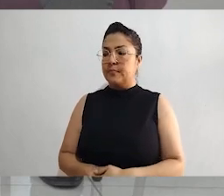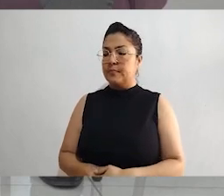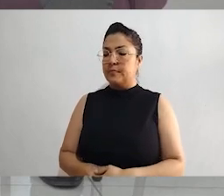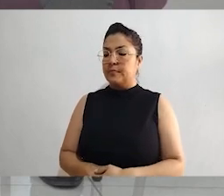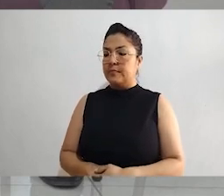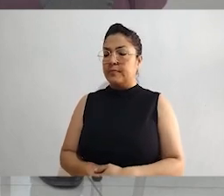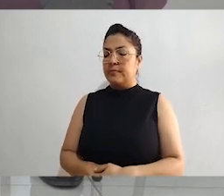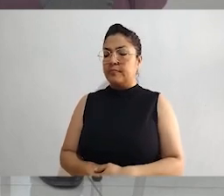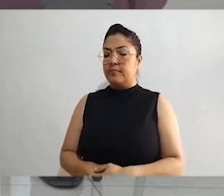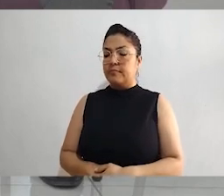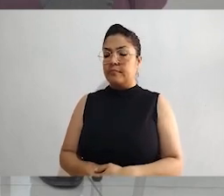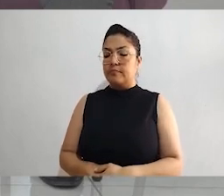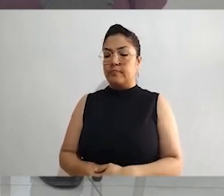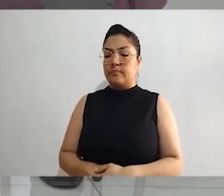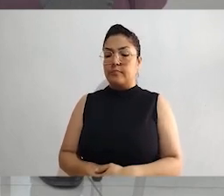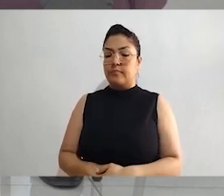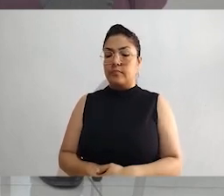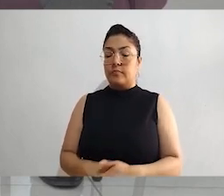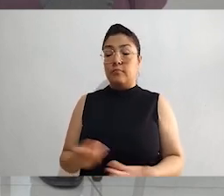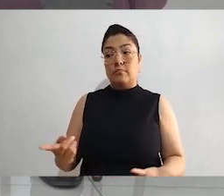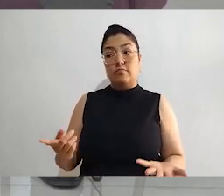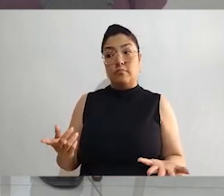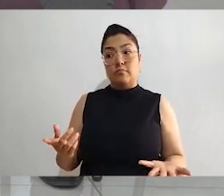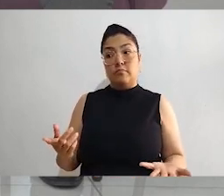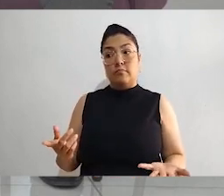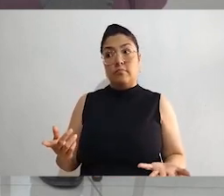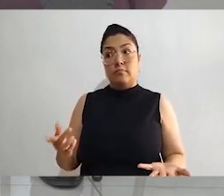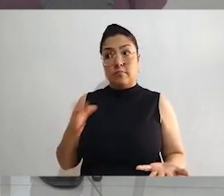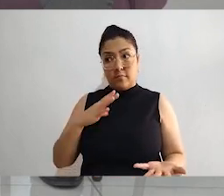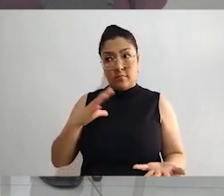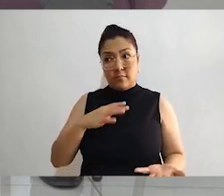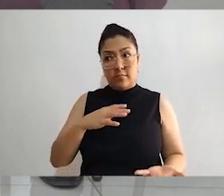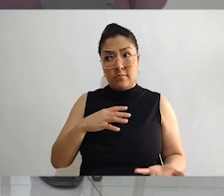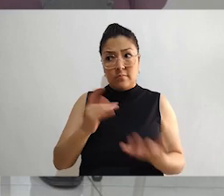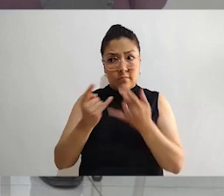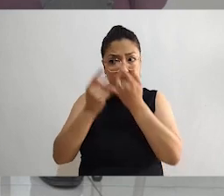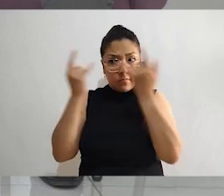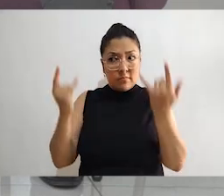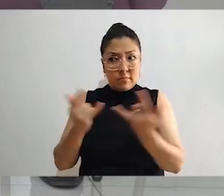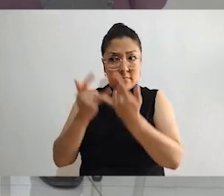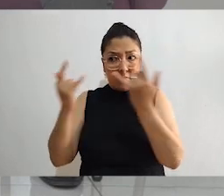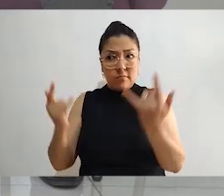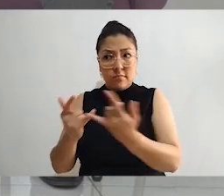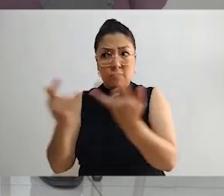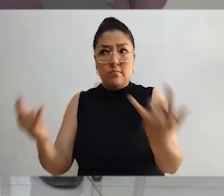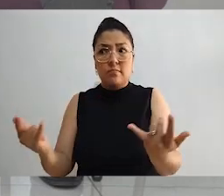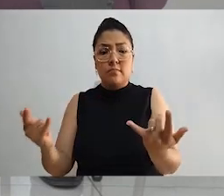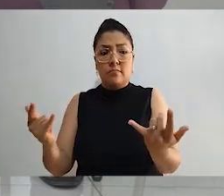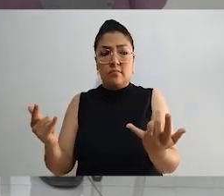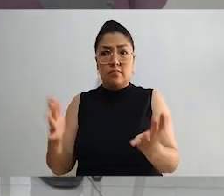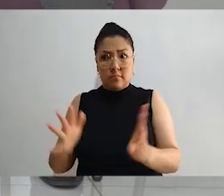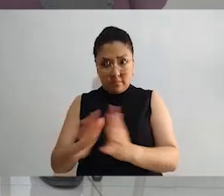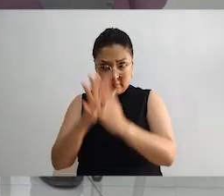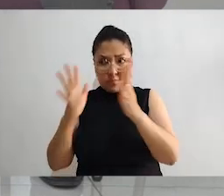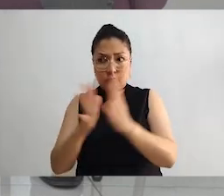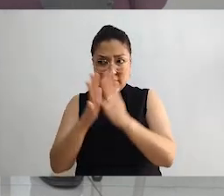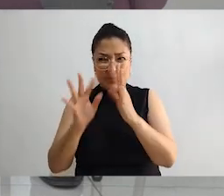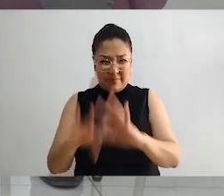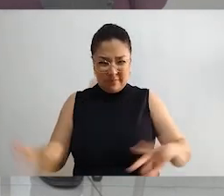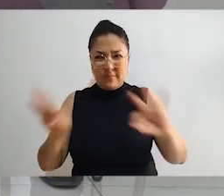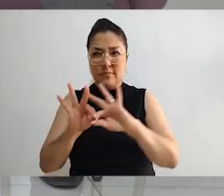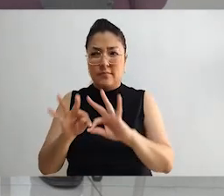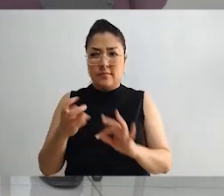que son las principales experiencias o si hay experiencias históricas de participación? Entendemos que cada generación, y ahí